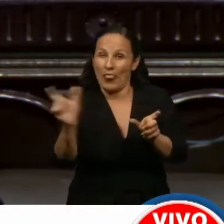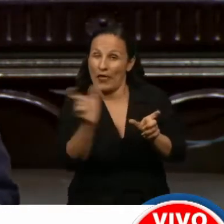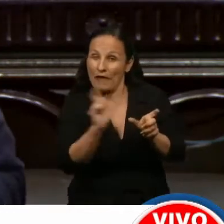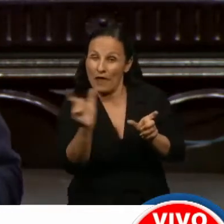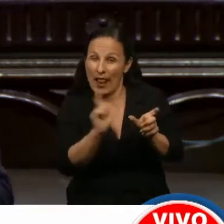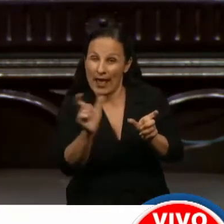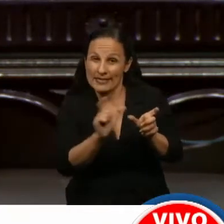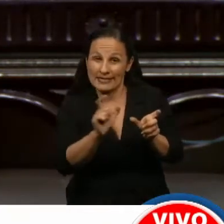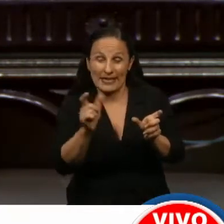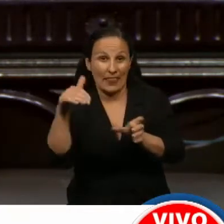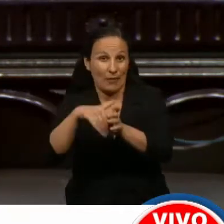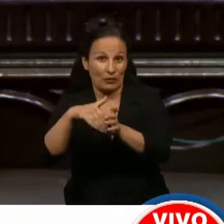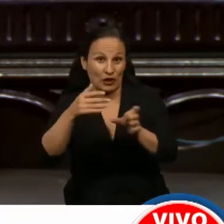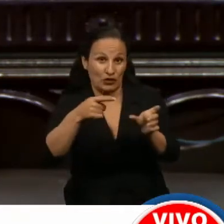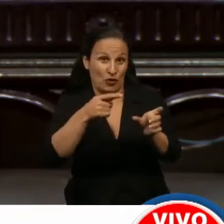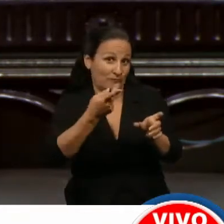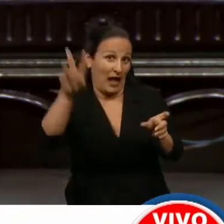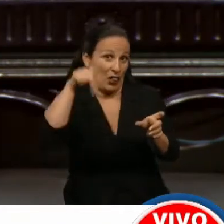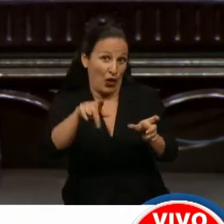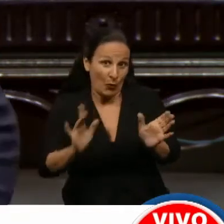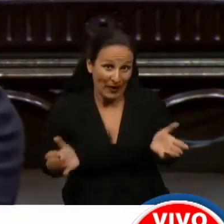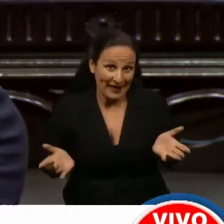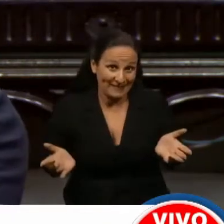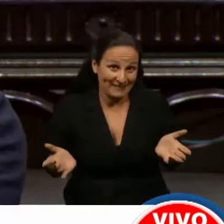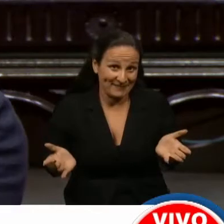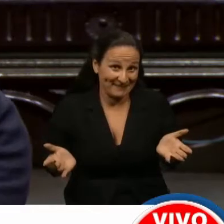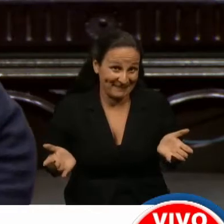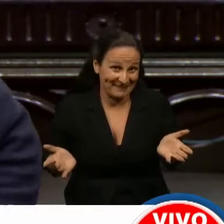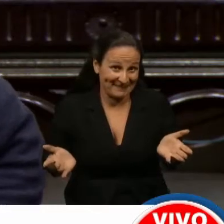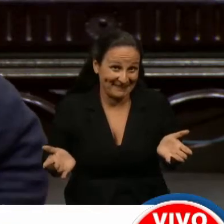El doble de la diferencia que obtiene en el balotaje. Entonces,